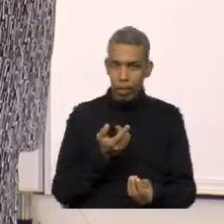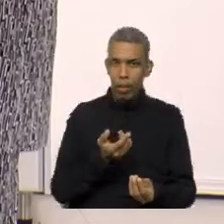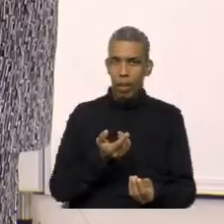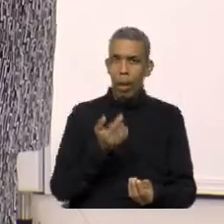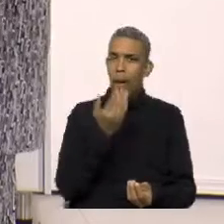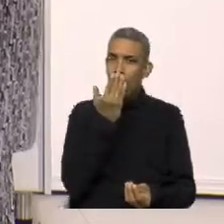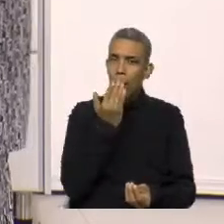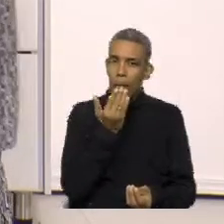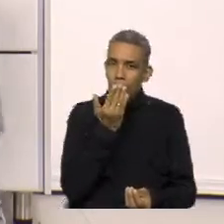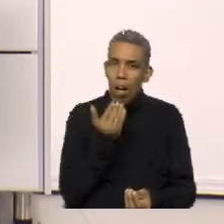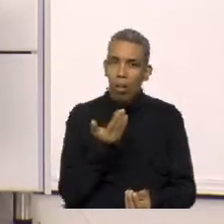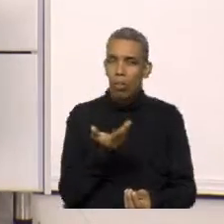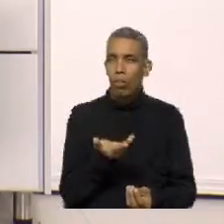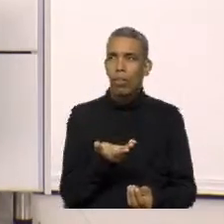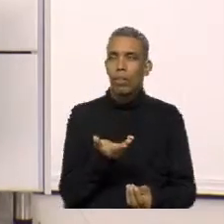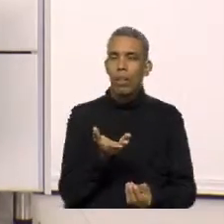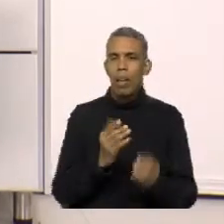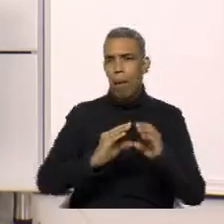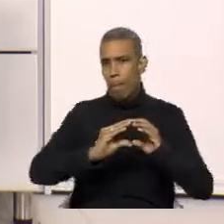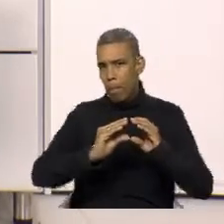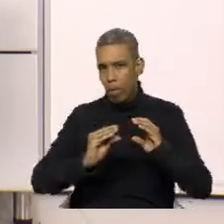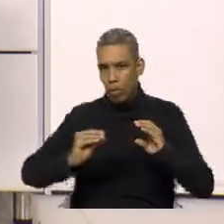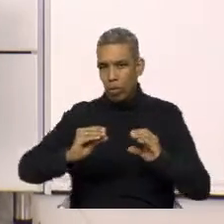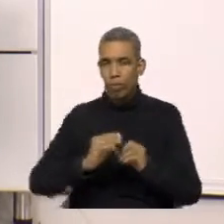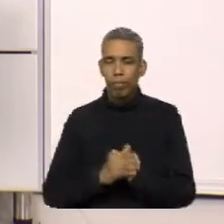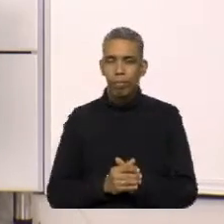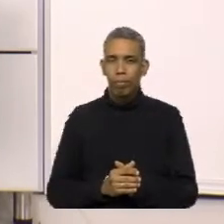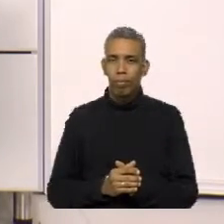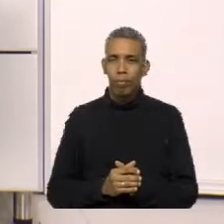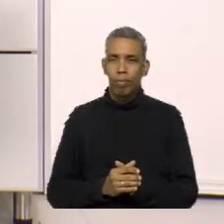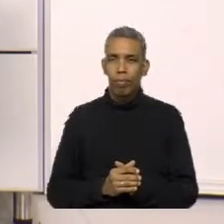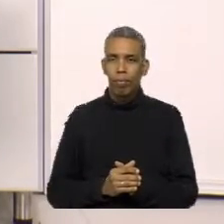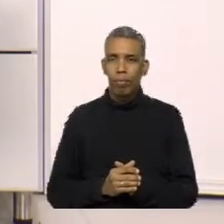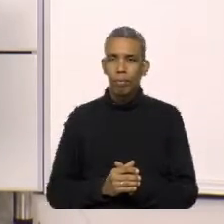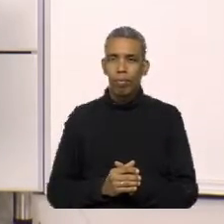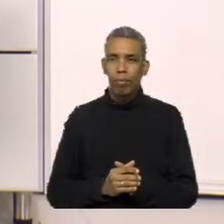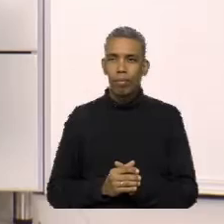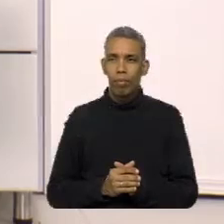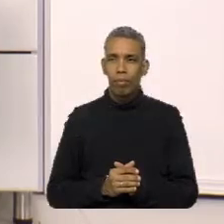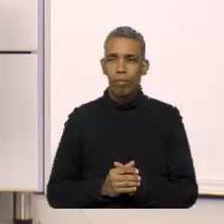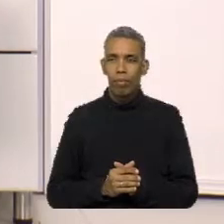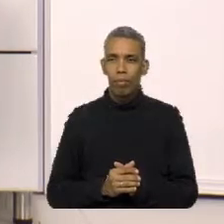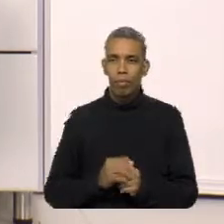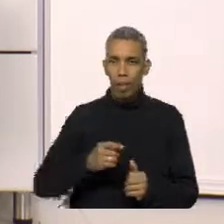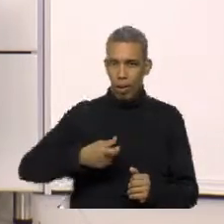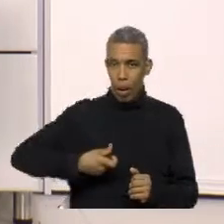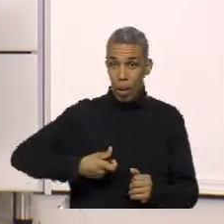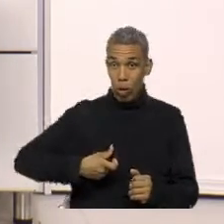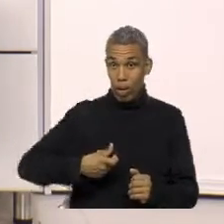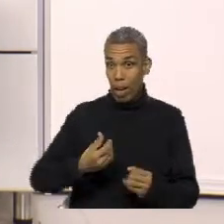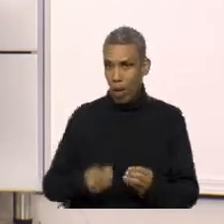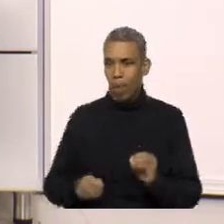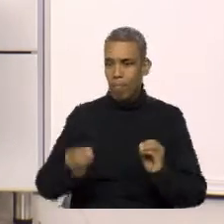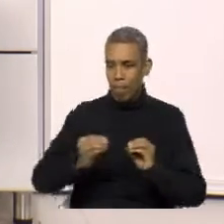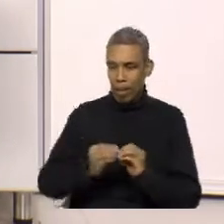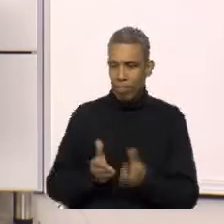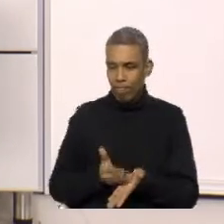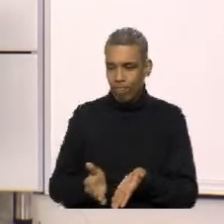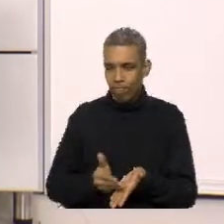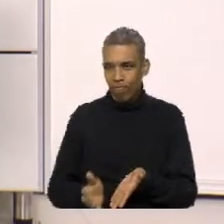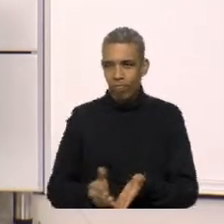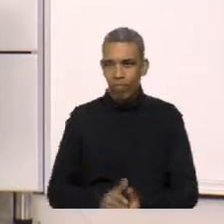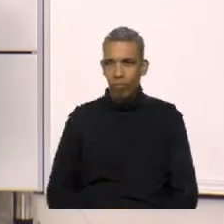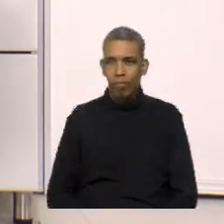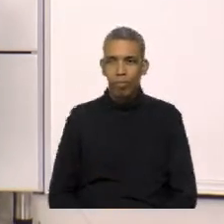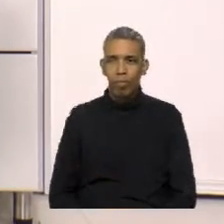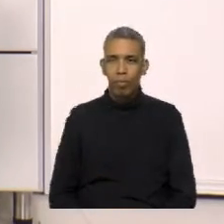y un poquitico de pimentón. Vamos a adicionarle los camarones acá, que era lo que les